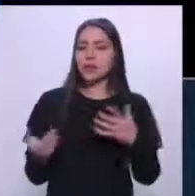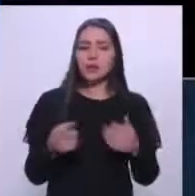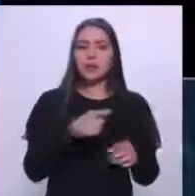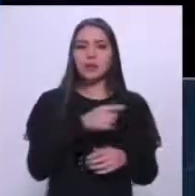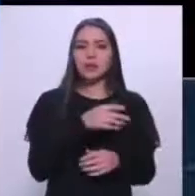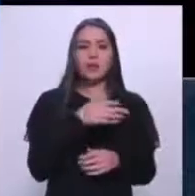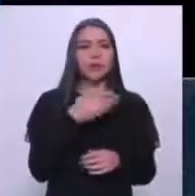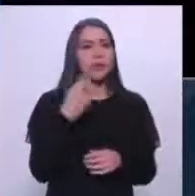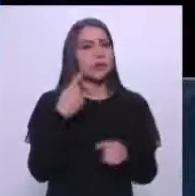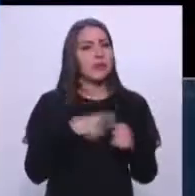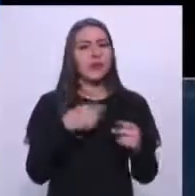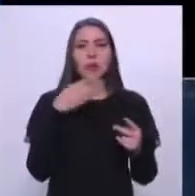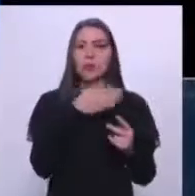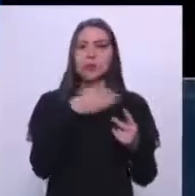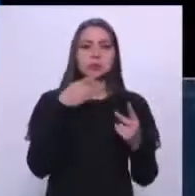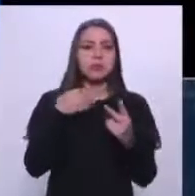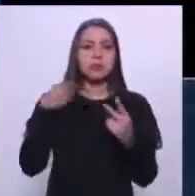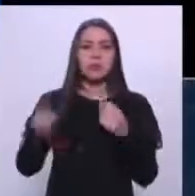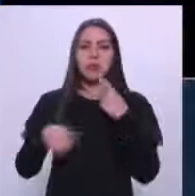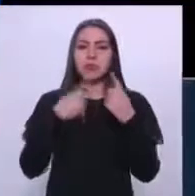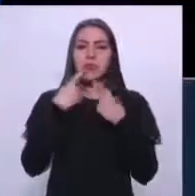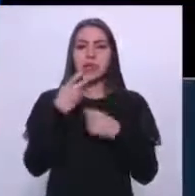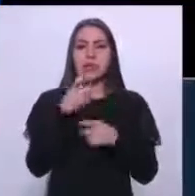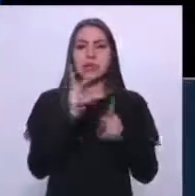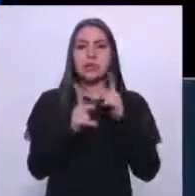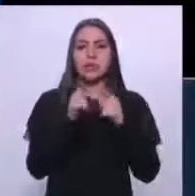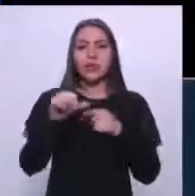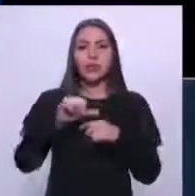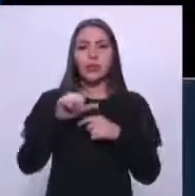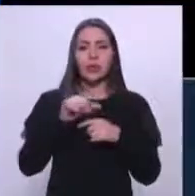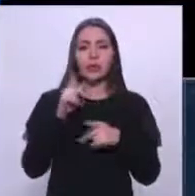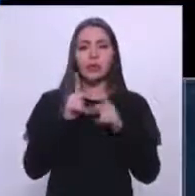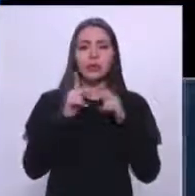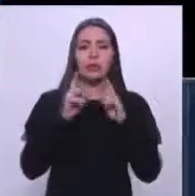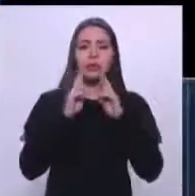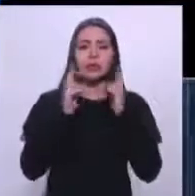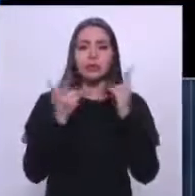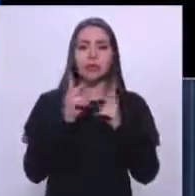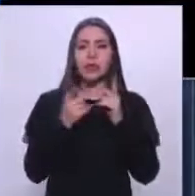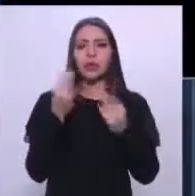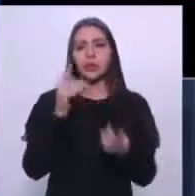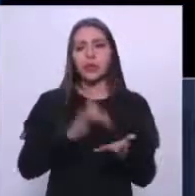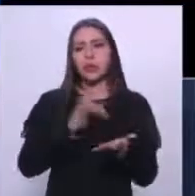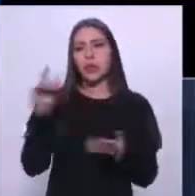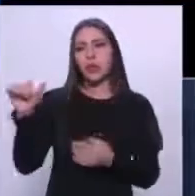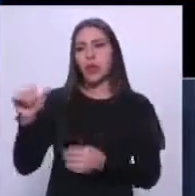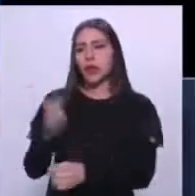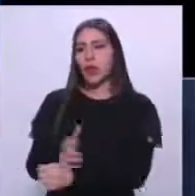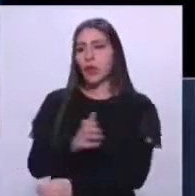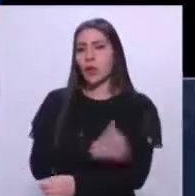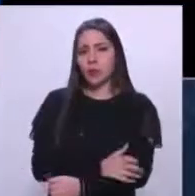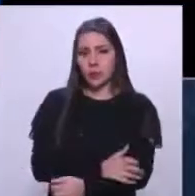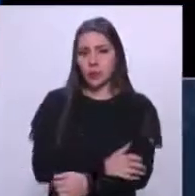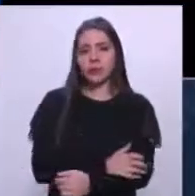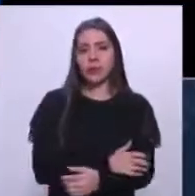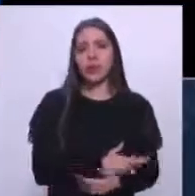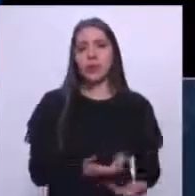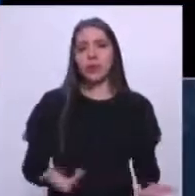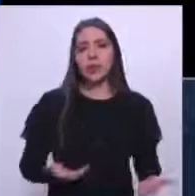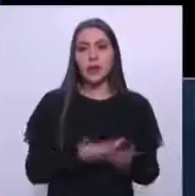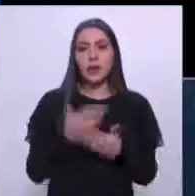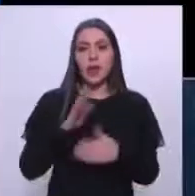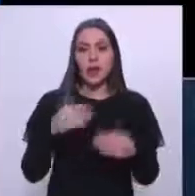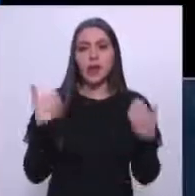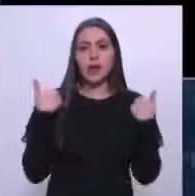que tenemos del Parlamento Abierto. Pues estaremos pendientes de ellas, diputado, y le agradecemos enormemente que nos haya acompañado, pues aclarado, ¿no?, cómo pues no se afecta